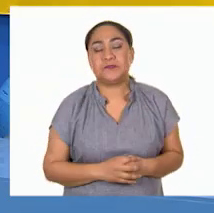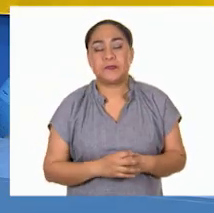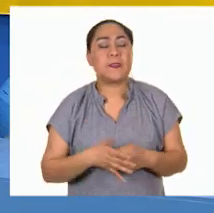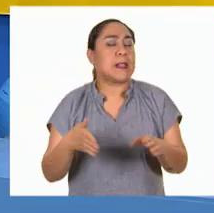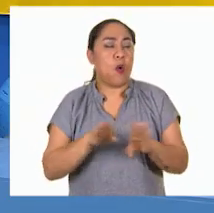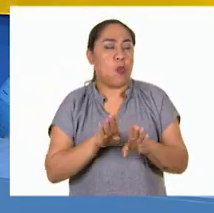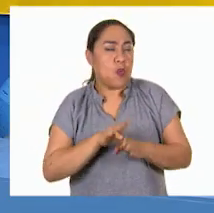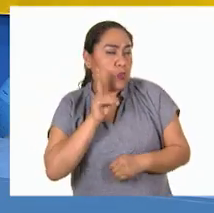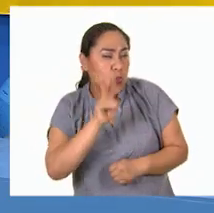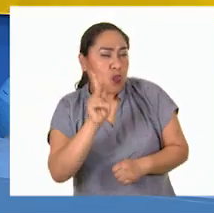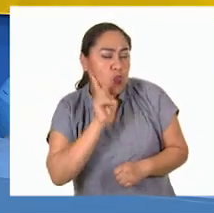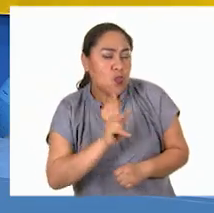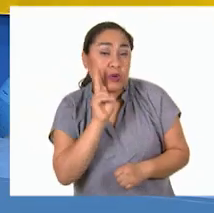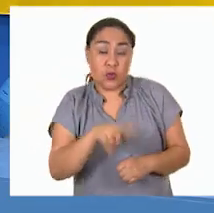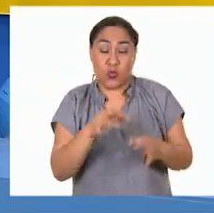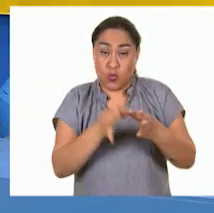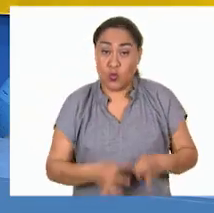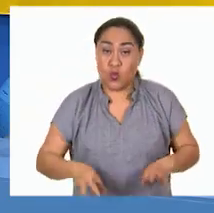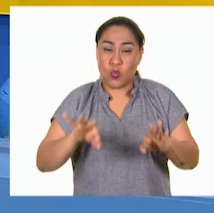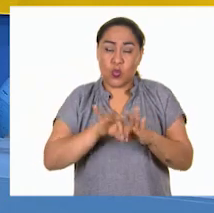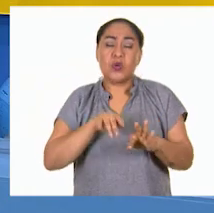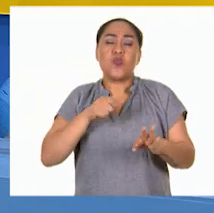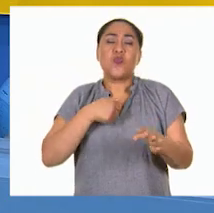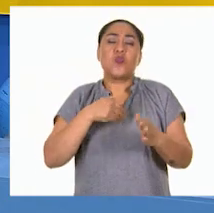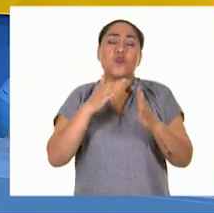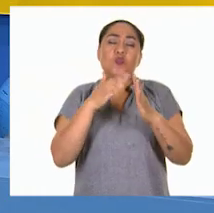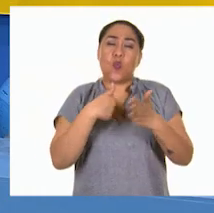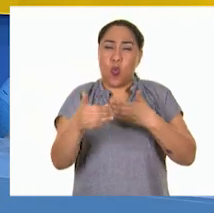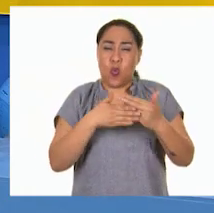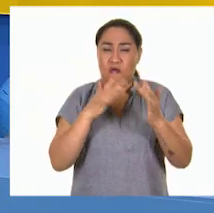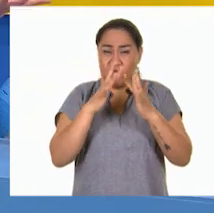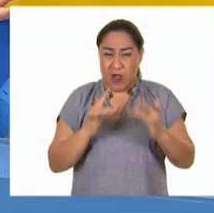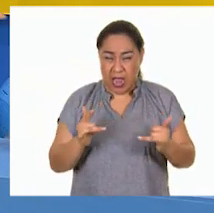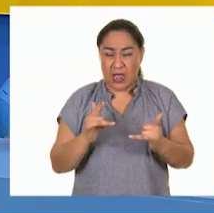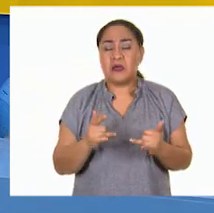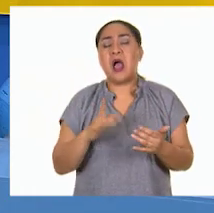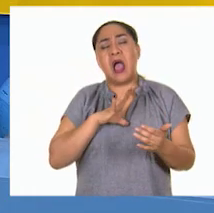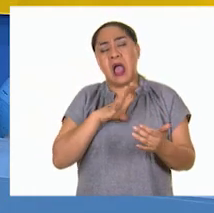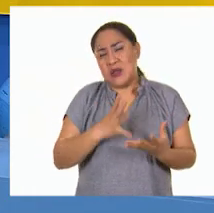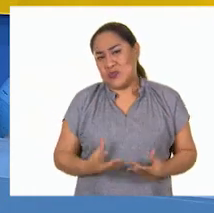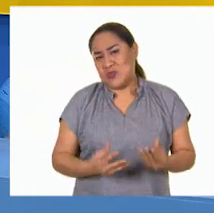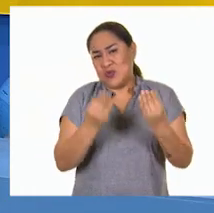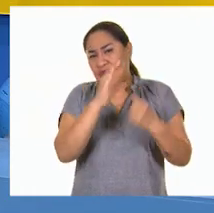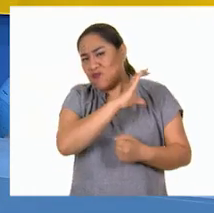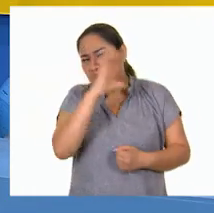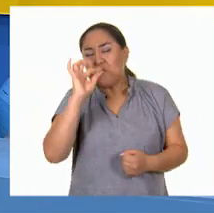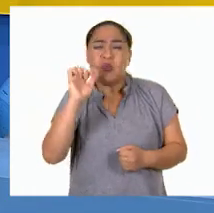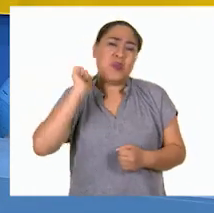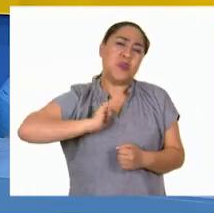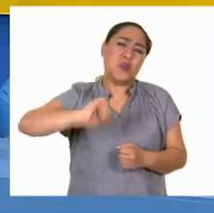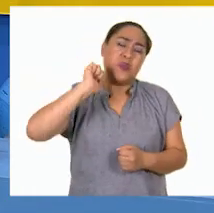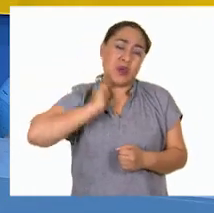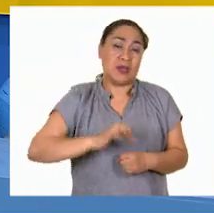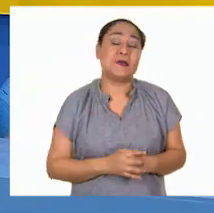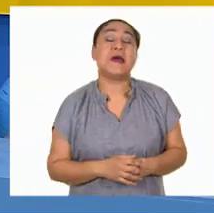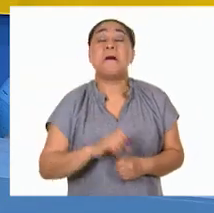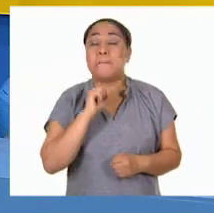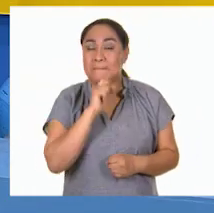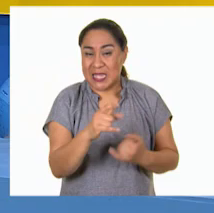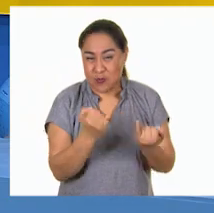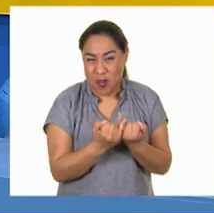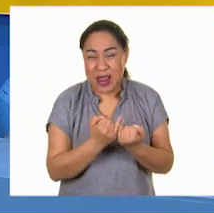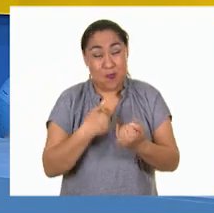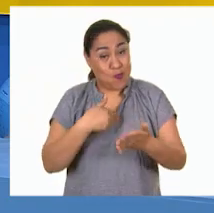de la importancia que tuvieron las modas francesas la podemos encontrar en las miles de fotos que existen de esa época. Además, las